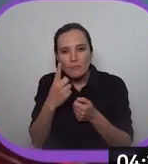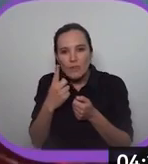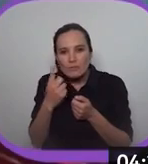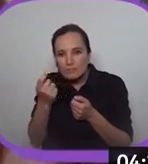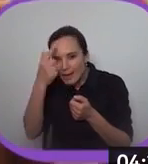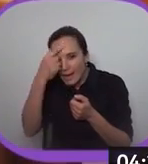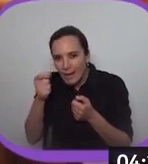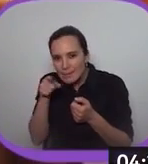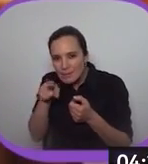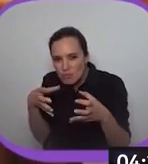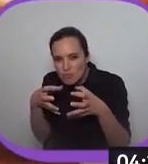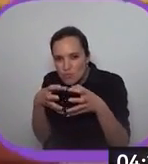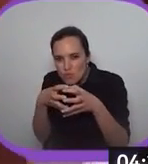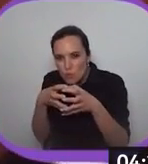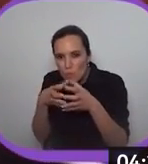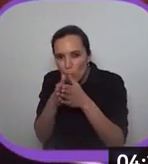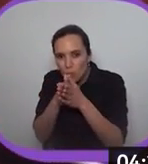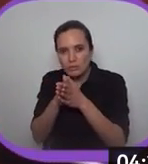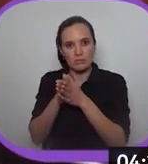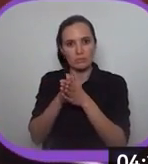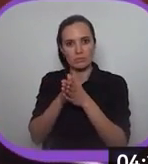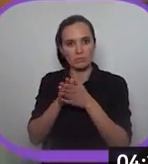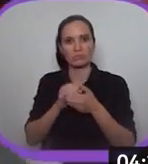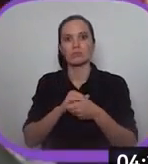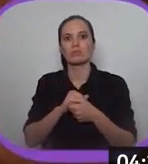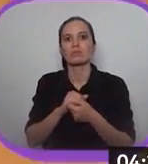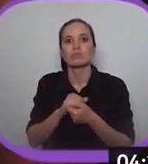Y están viendo al Capitán Kalus y sus Vandals.